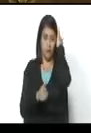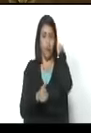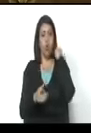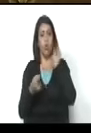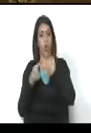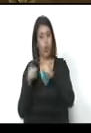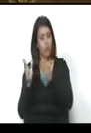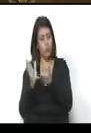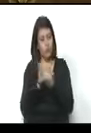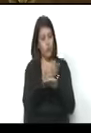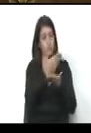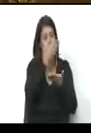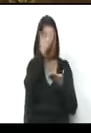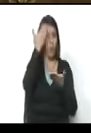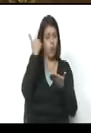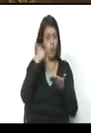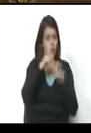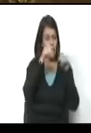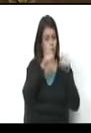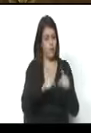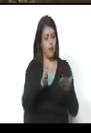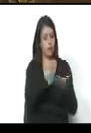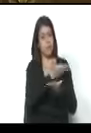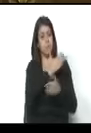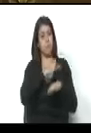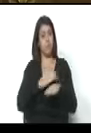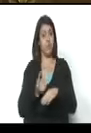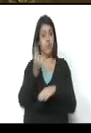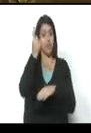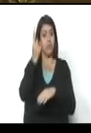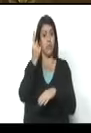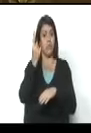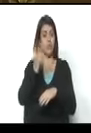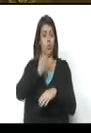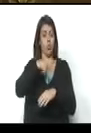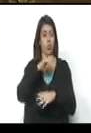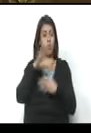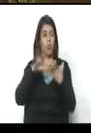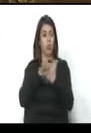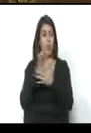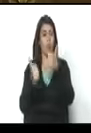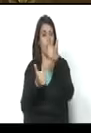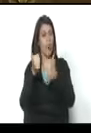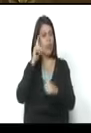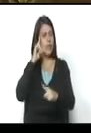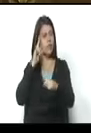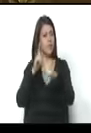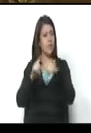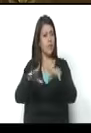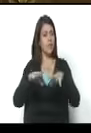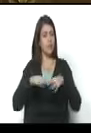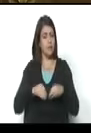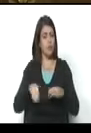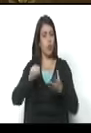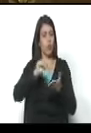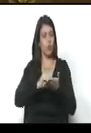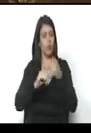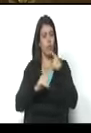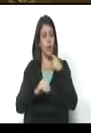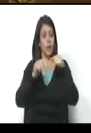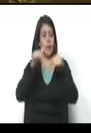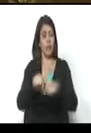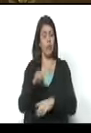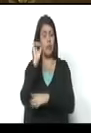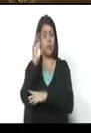es obviar olímpicamente, lo decía ahora, la causa principal de nuestros problemas. Lo he dicho y lo reitero hoy ante